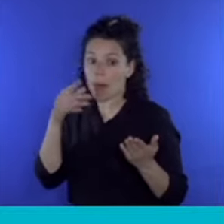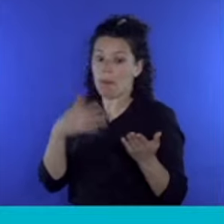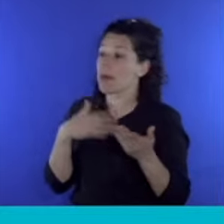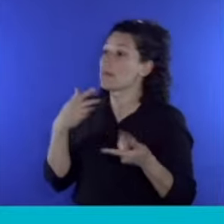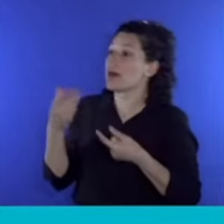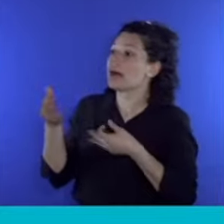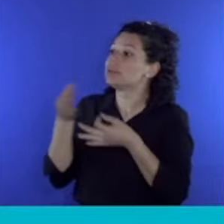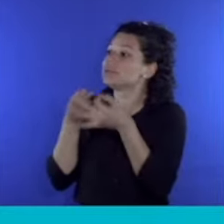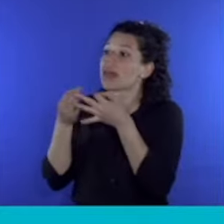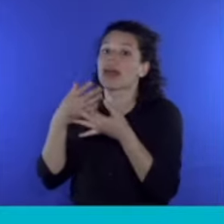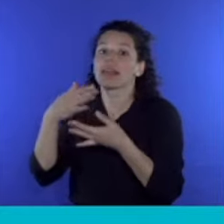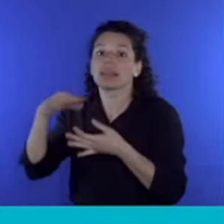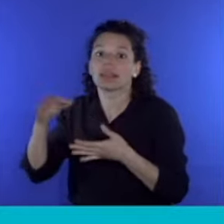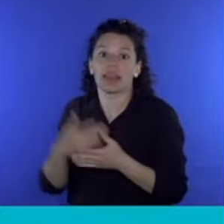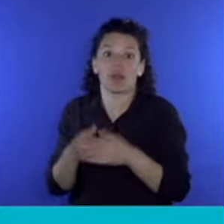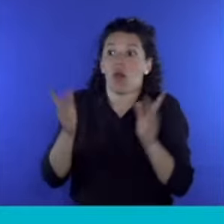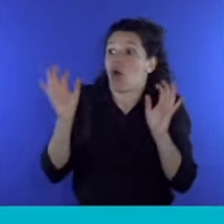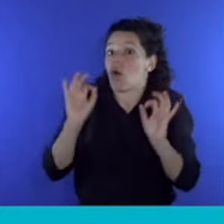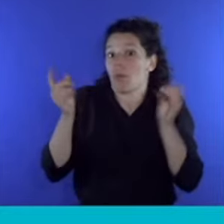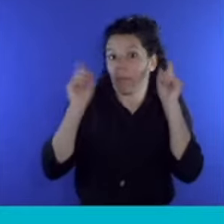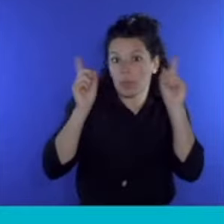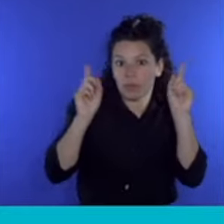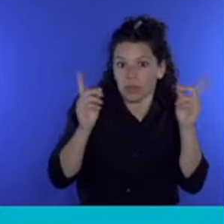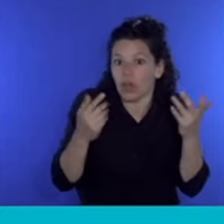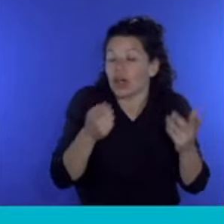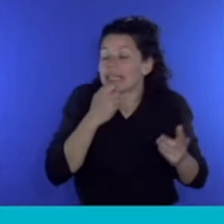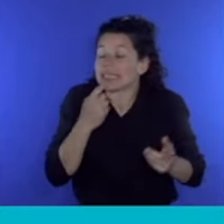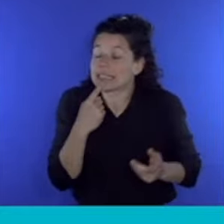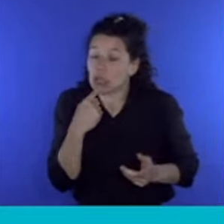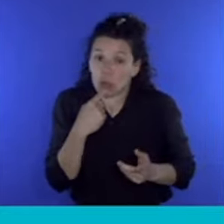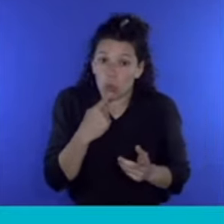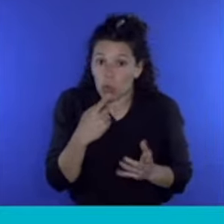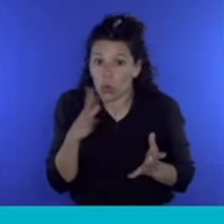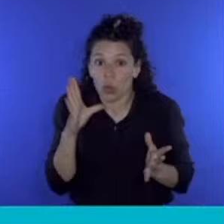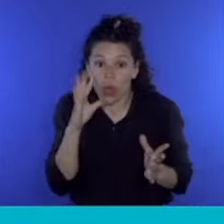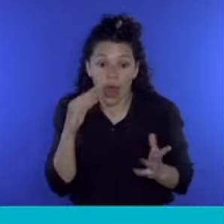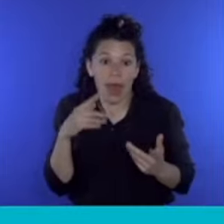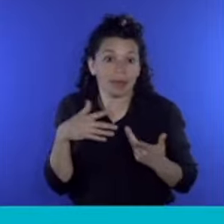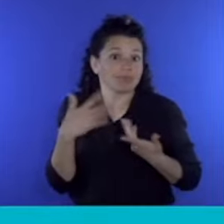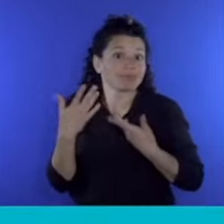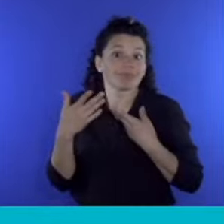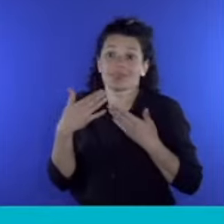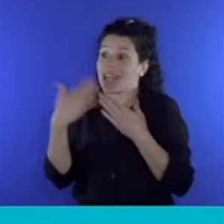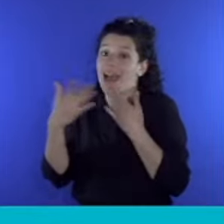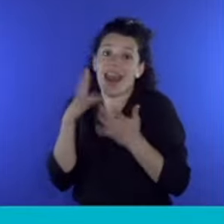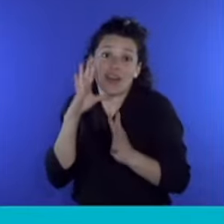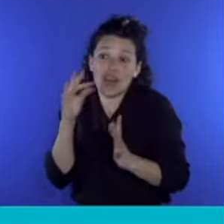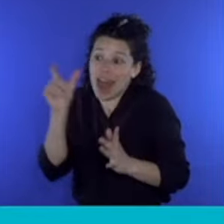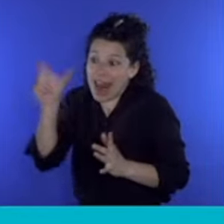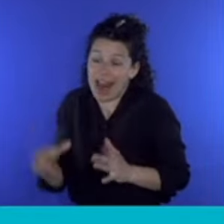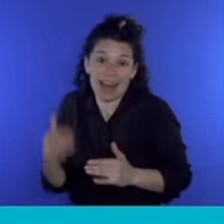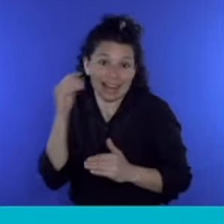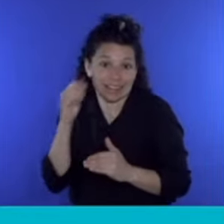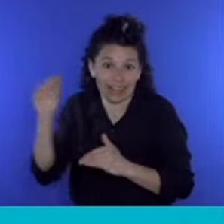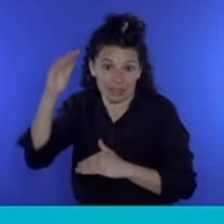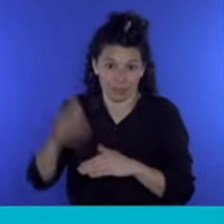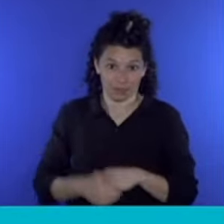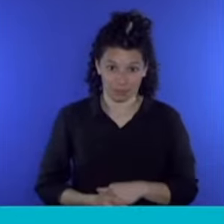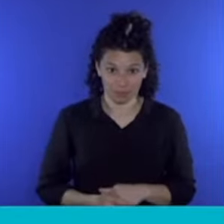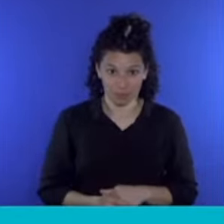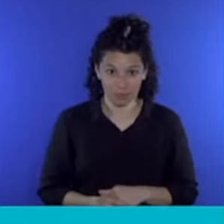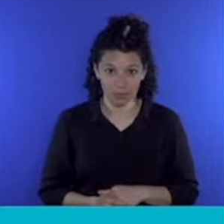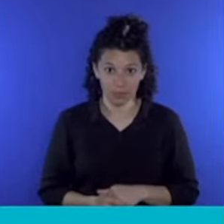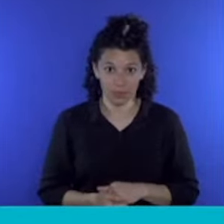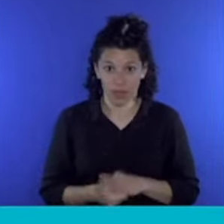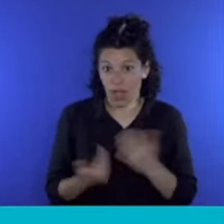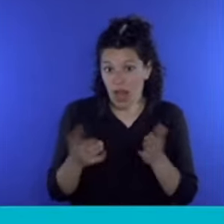hablar con un profesor, por ahí tiene una duda, lo cual es lógicamente porque incluso la literatura no describe solo actos que moralmente sean positivos.